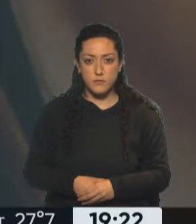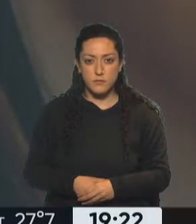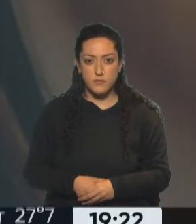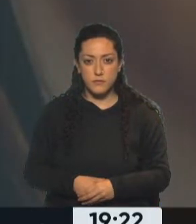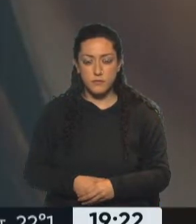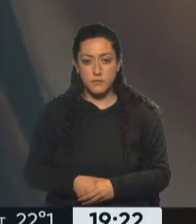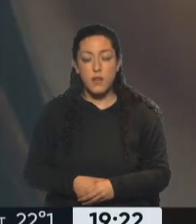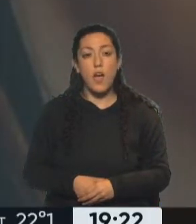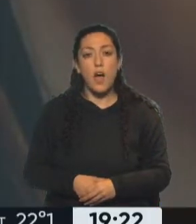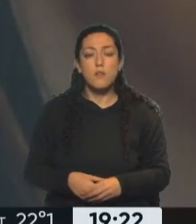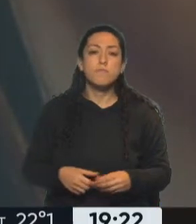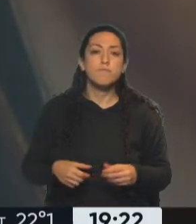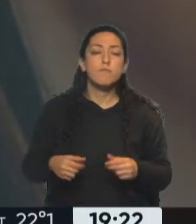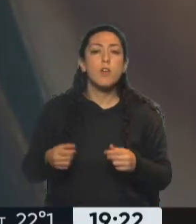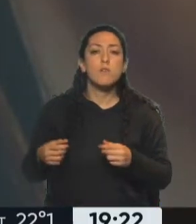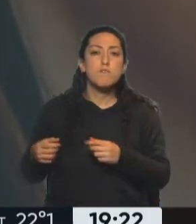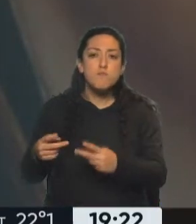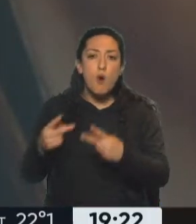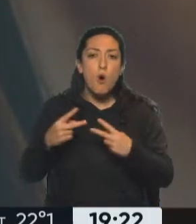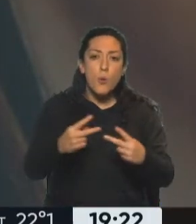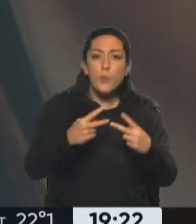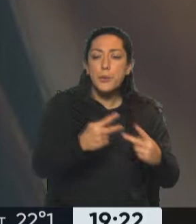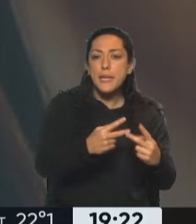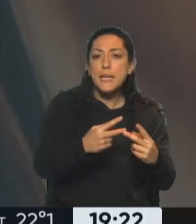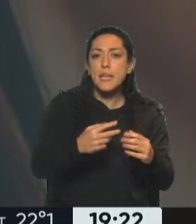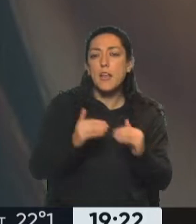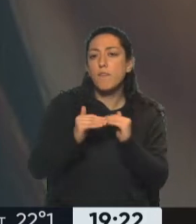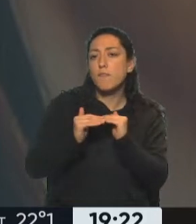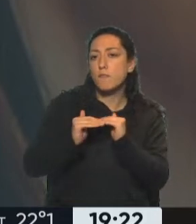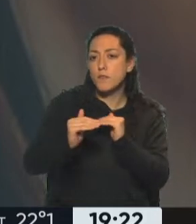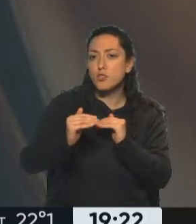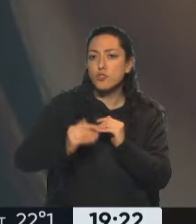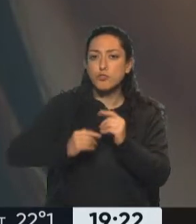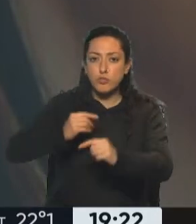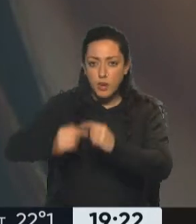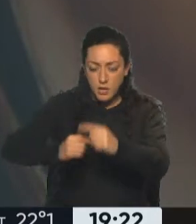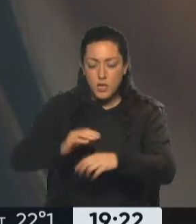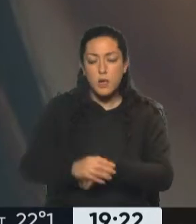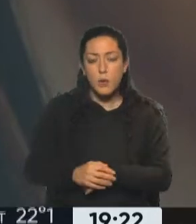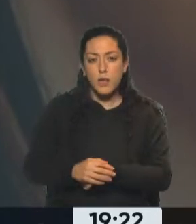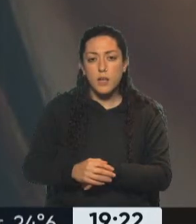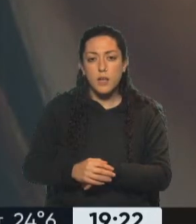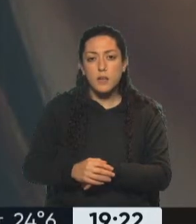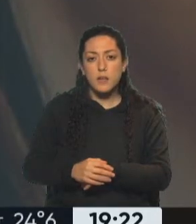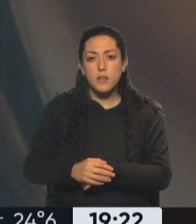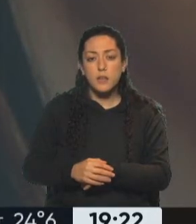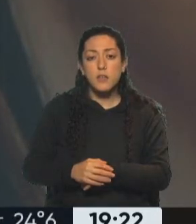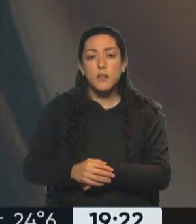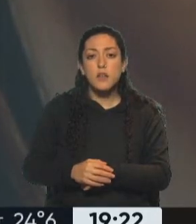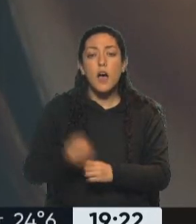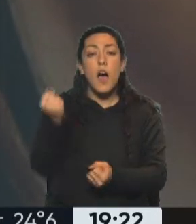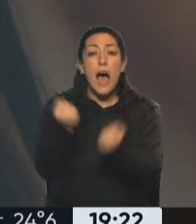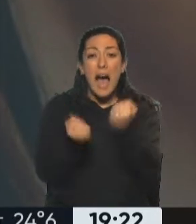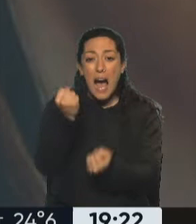Movilidad sostenible es el tema del segmento de este momento. ¿Cuánto sale mantener y cómo es el ciclo de vida de